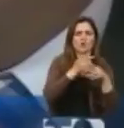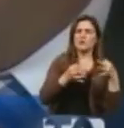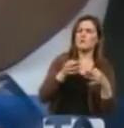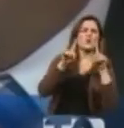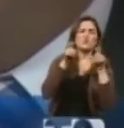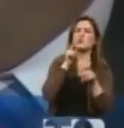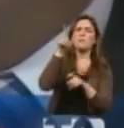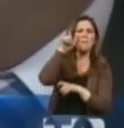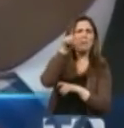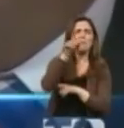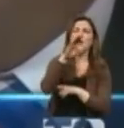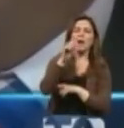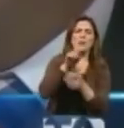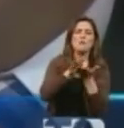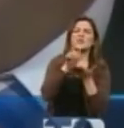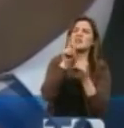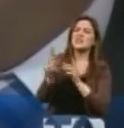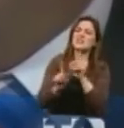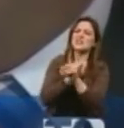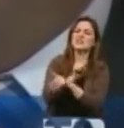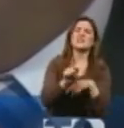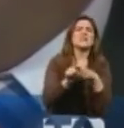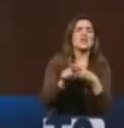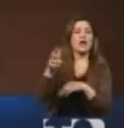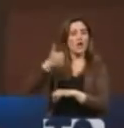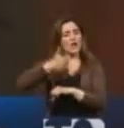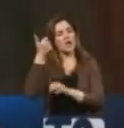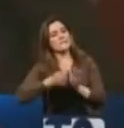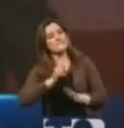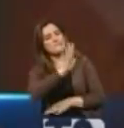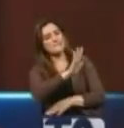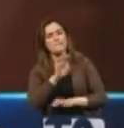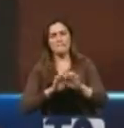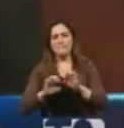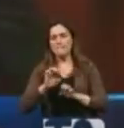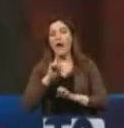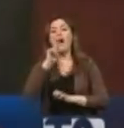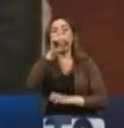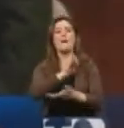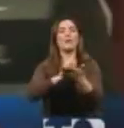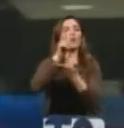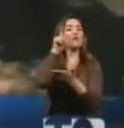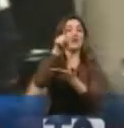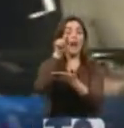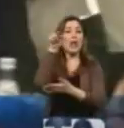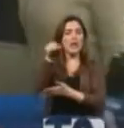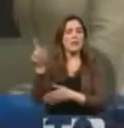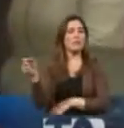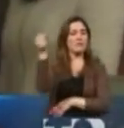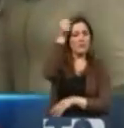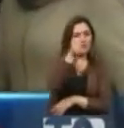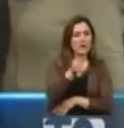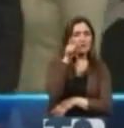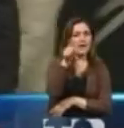Judicatura sobre quién debería ocupar este cargo, tomando en cuenta el escenario de censura y destitución del